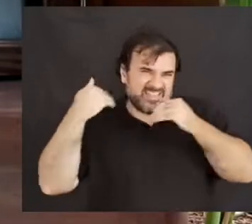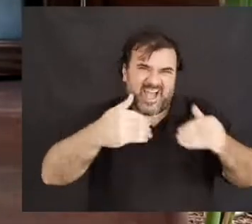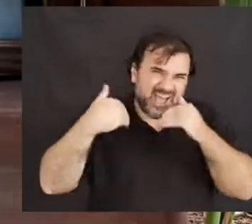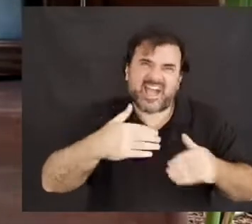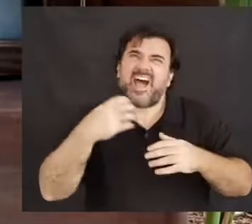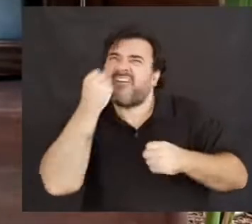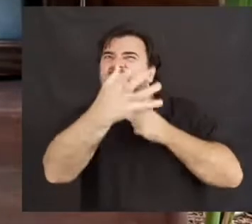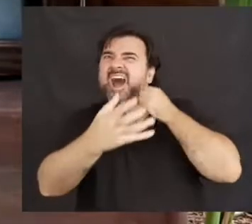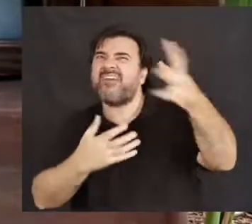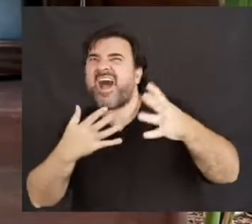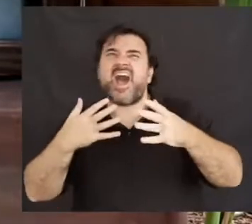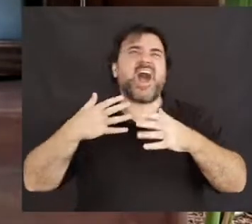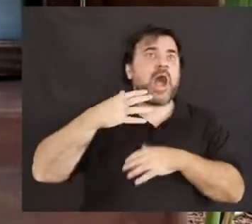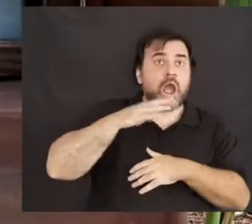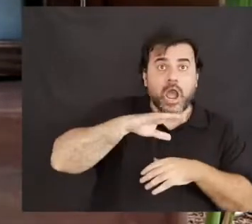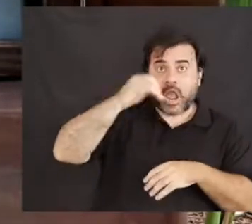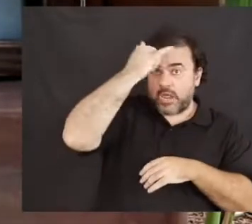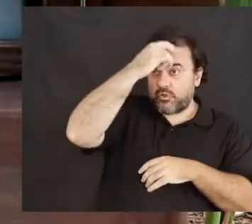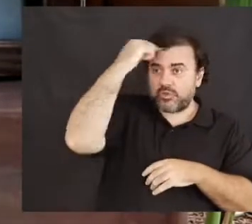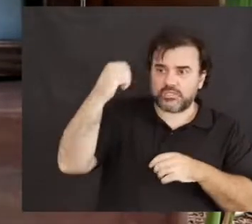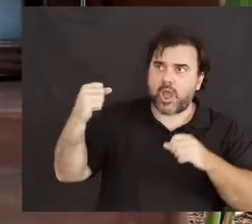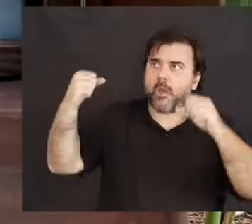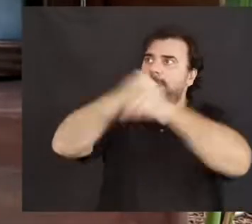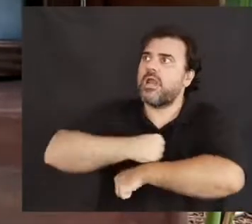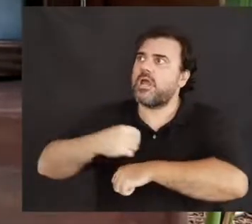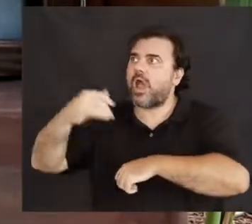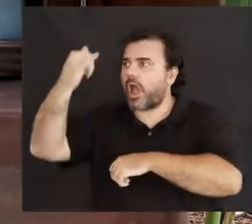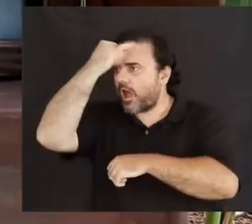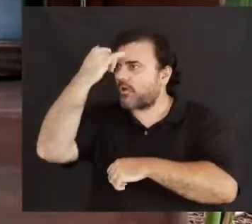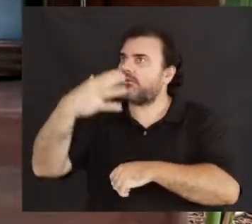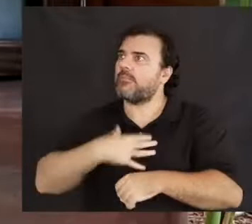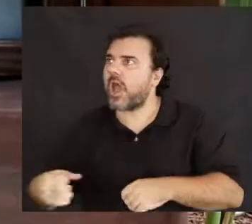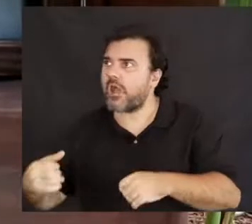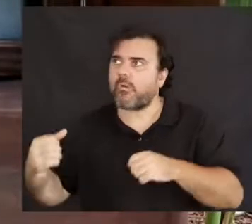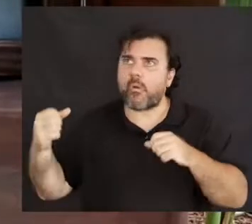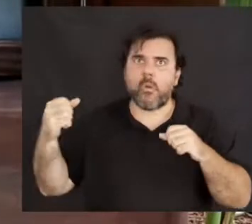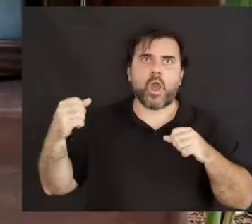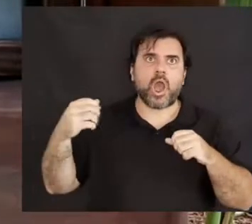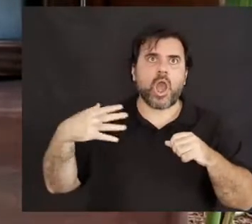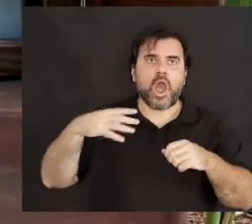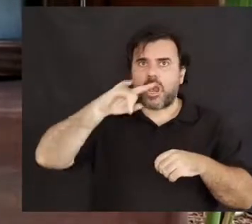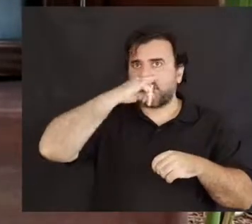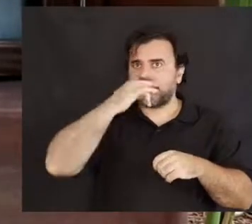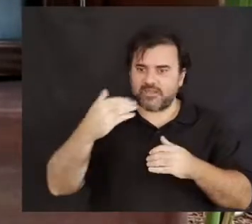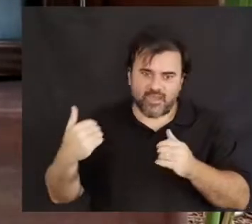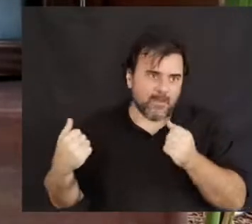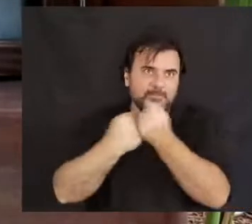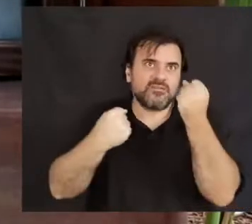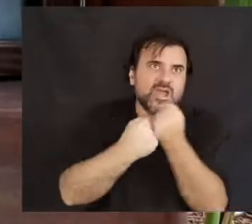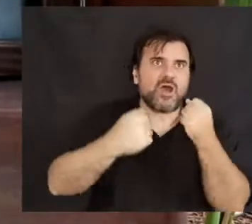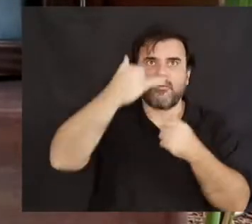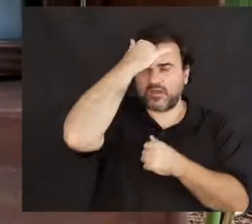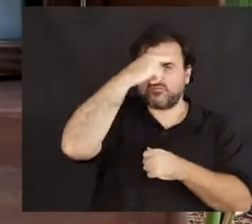chillidos. ¡El Josco pelea con el americano de los Velillas! Los chiquillos azuzaban al Josco.